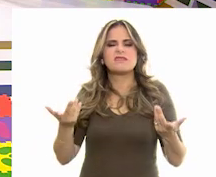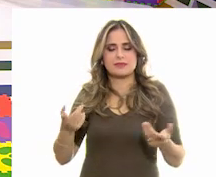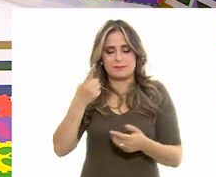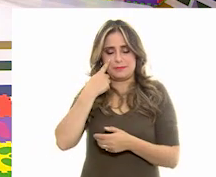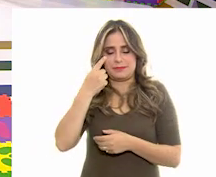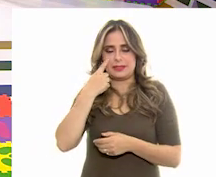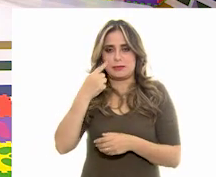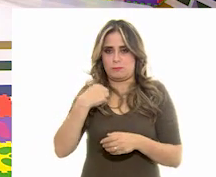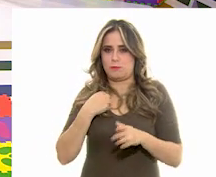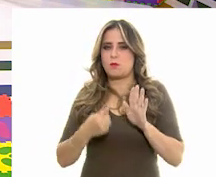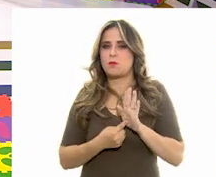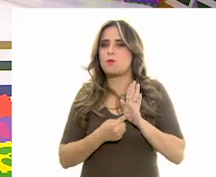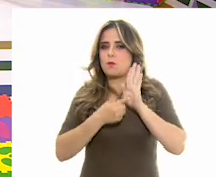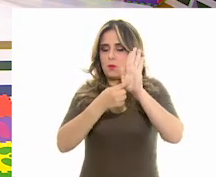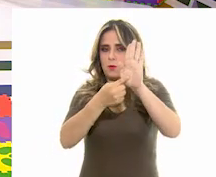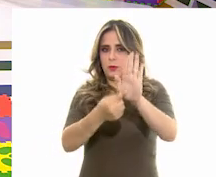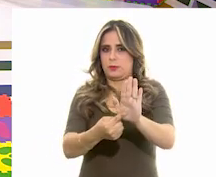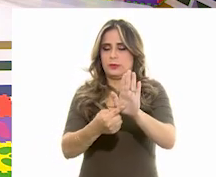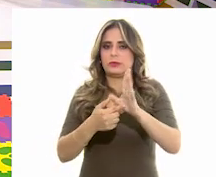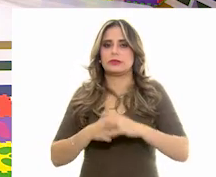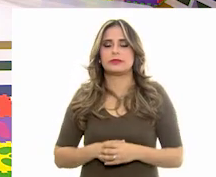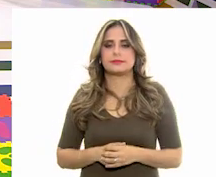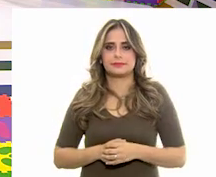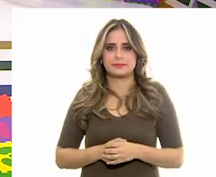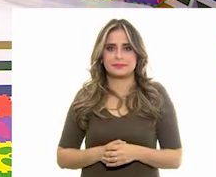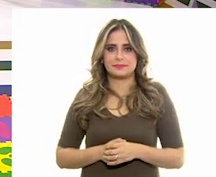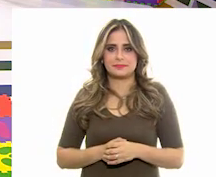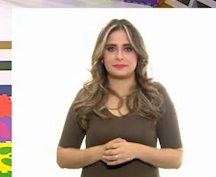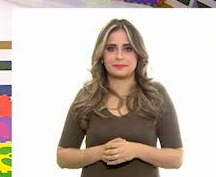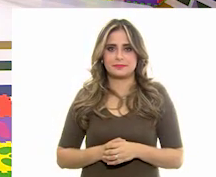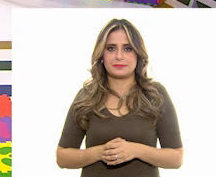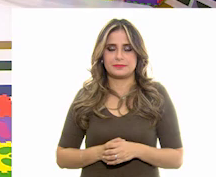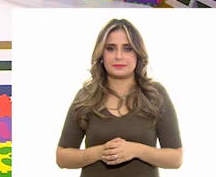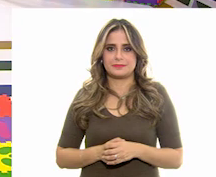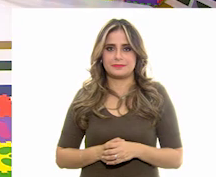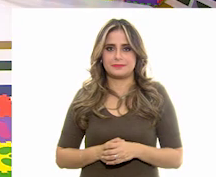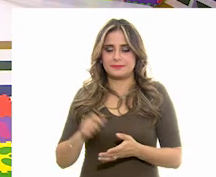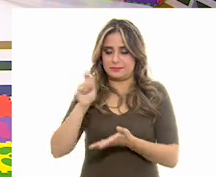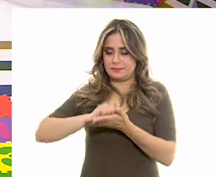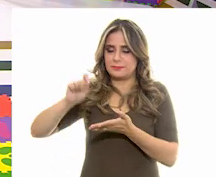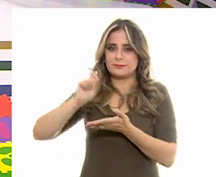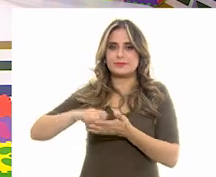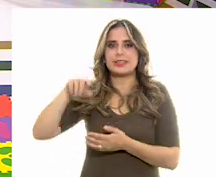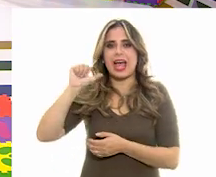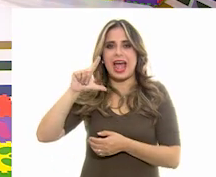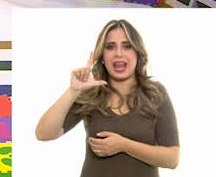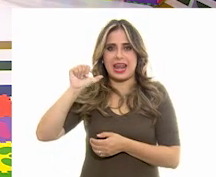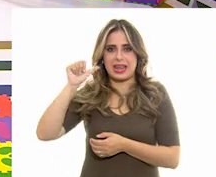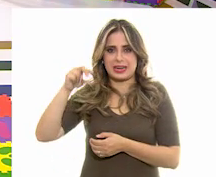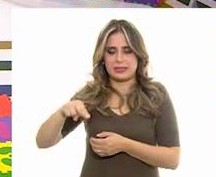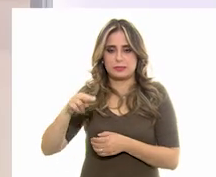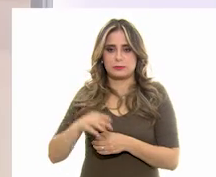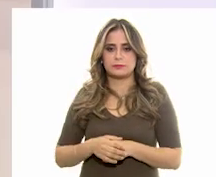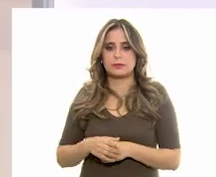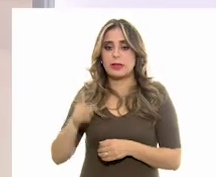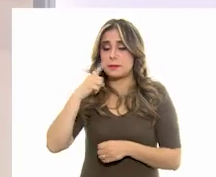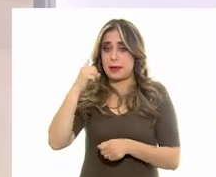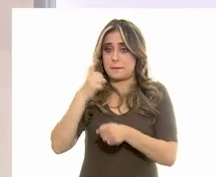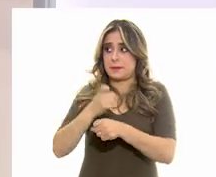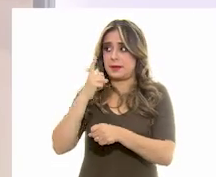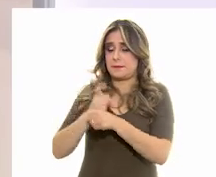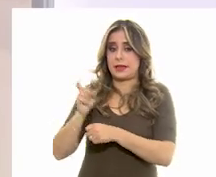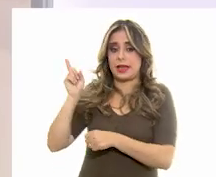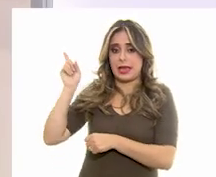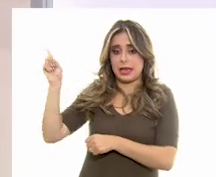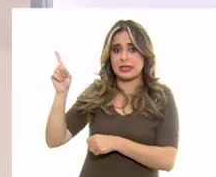quiero mostrarles las primeras notas que hizo Alan. Este fue su primer borrador